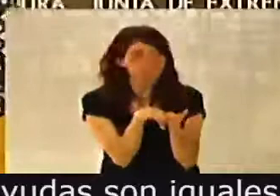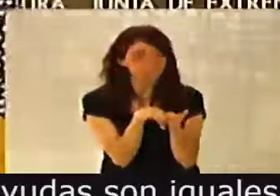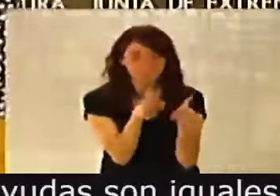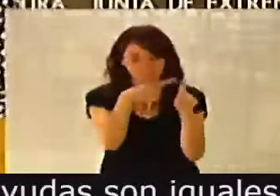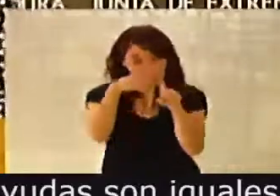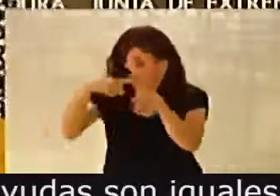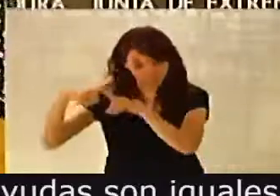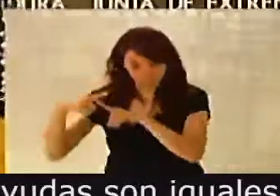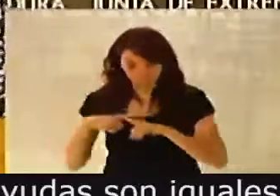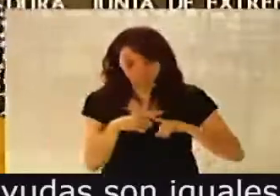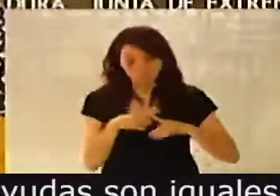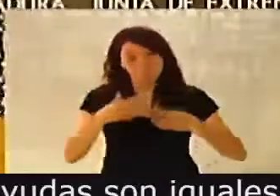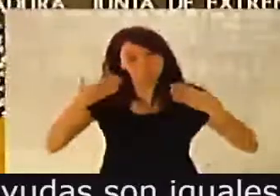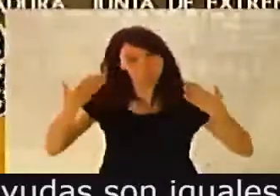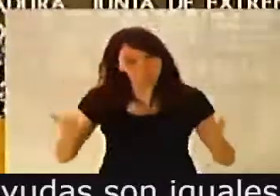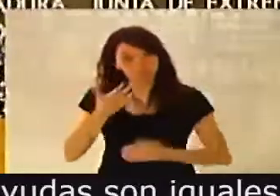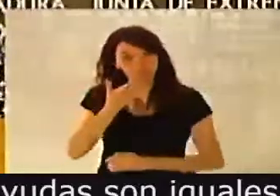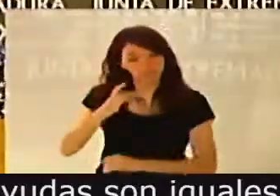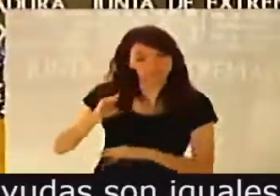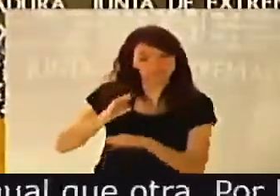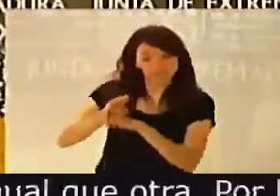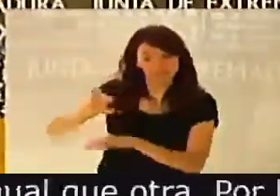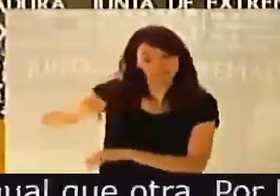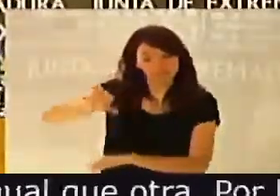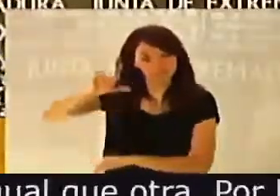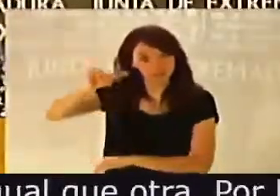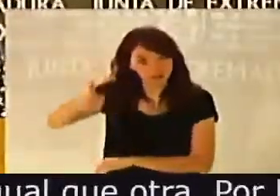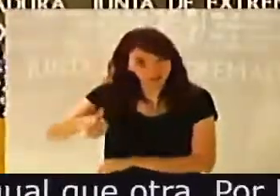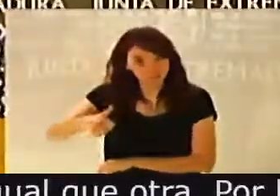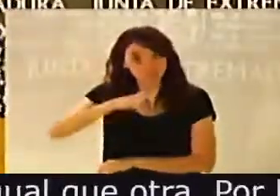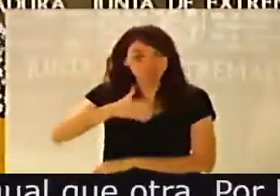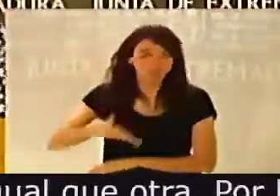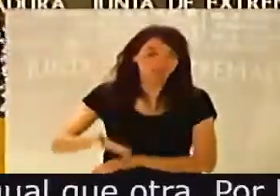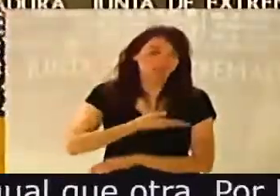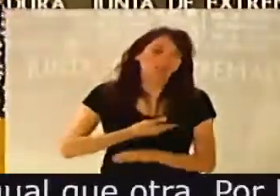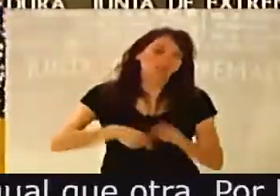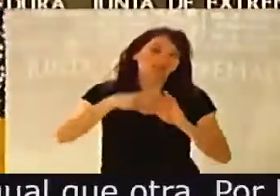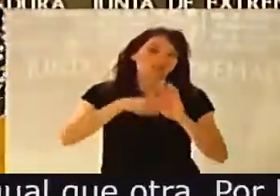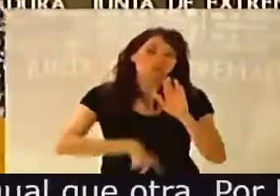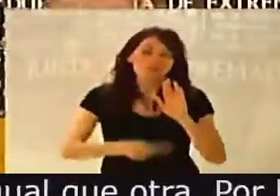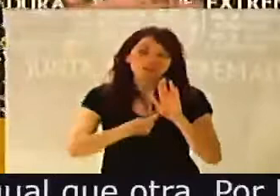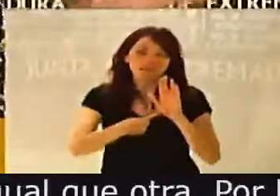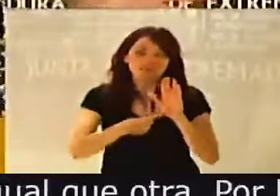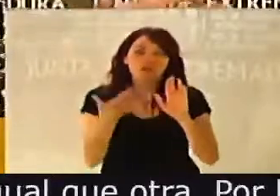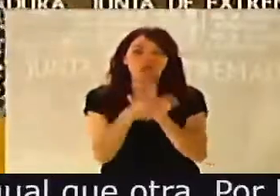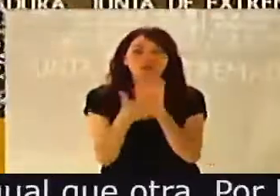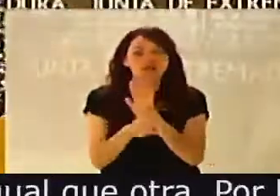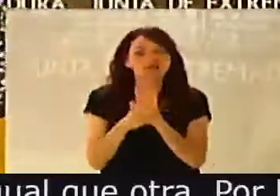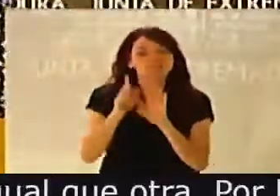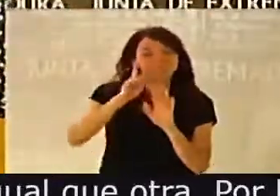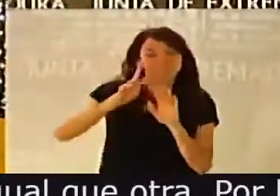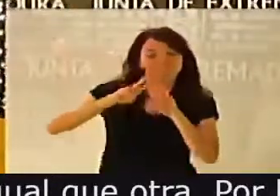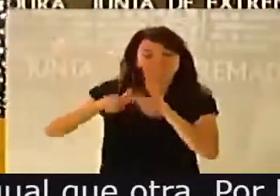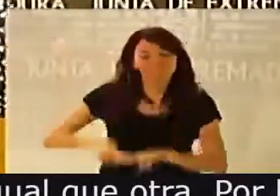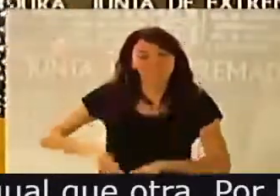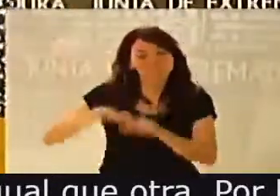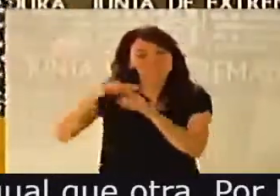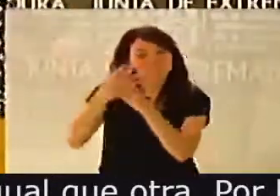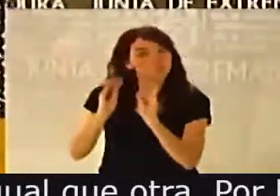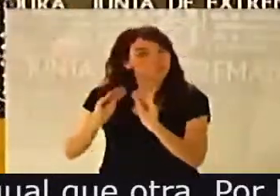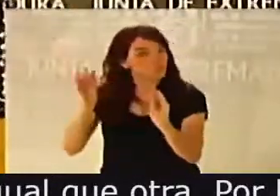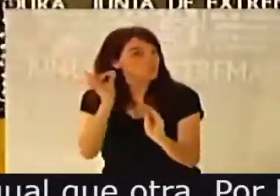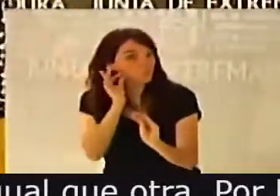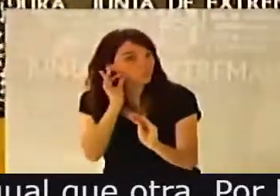tanto, a la hora de conceder la ayuda, como así rigen sus bases reguladoras, se adapta a la necesidad real que tiene esa